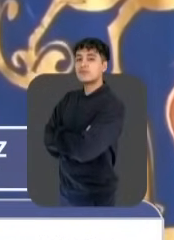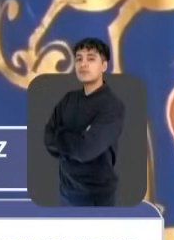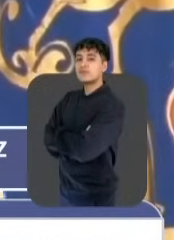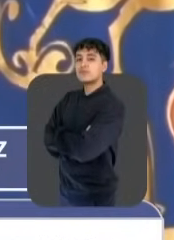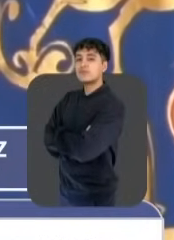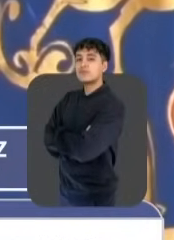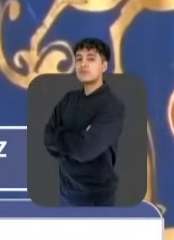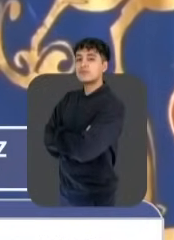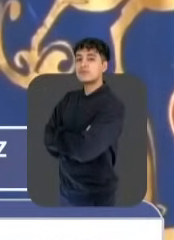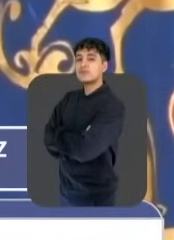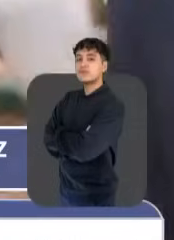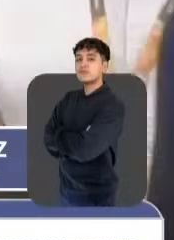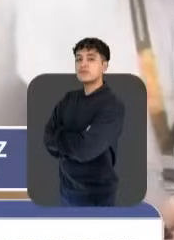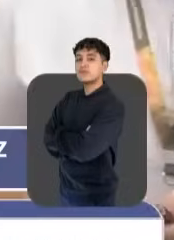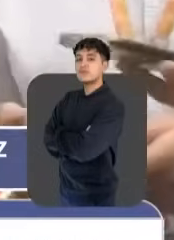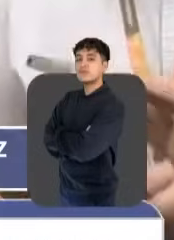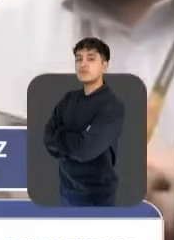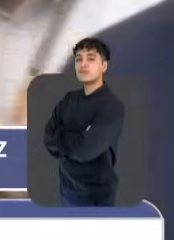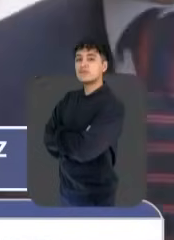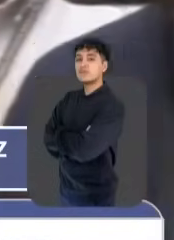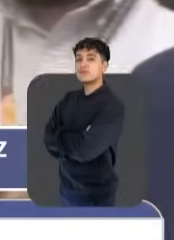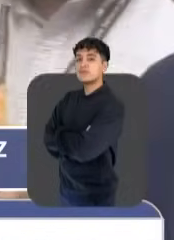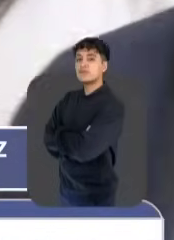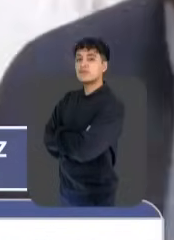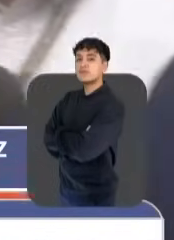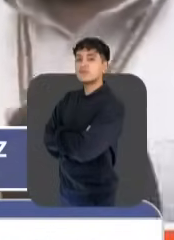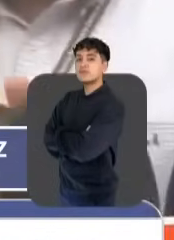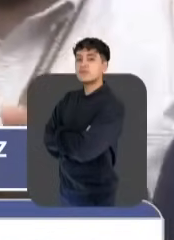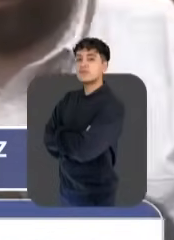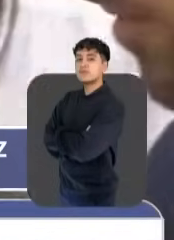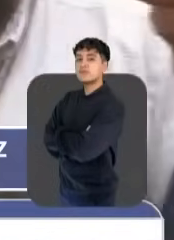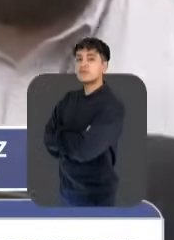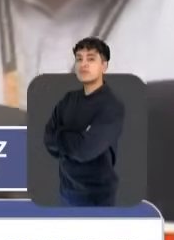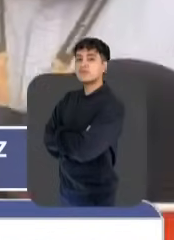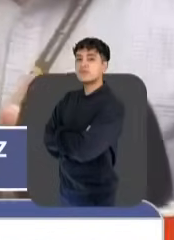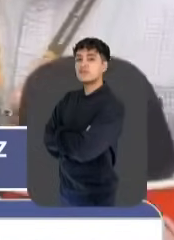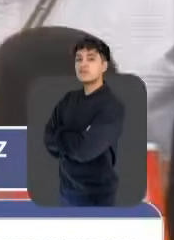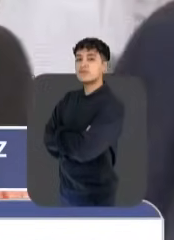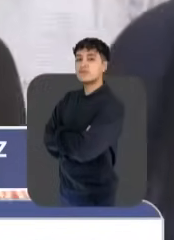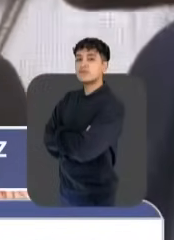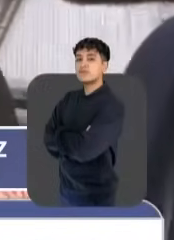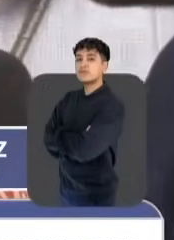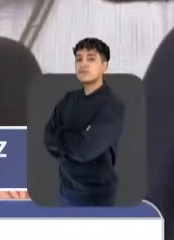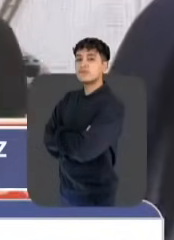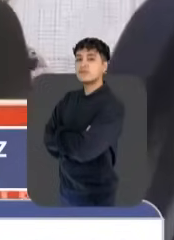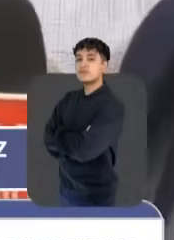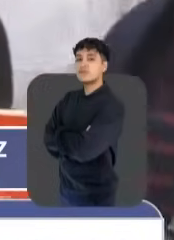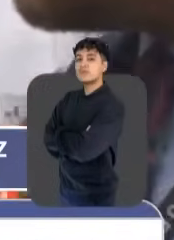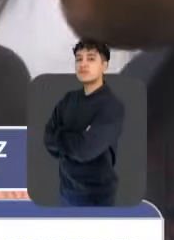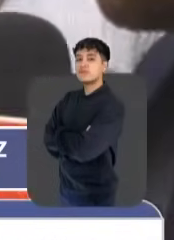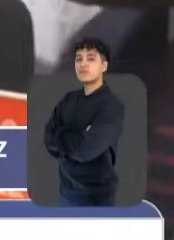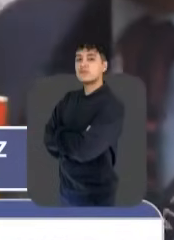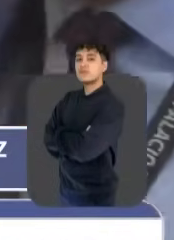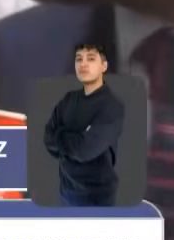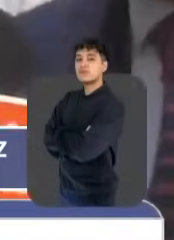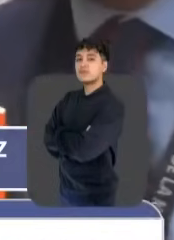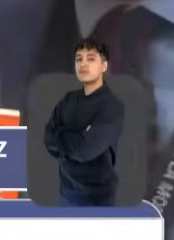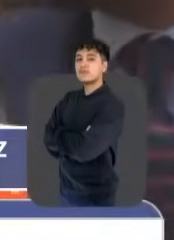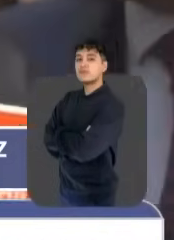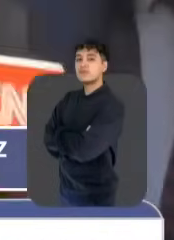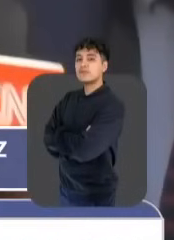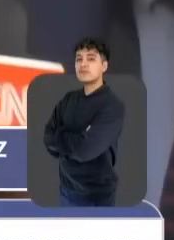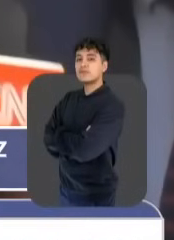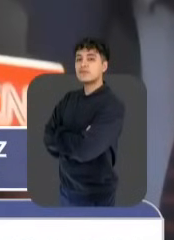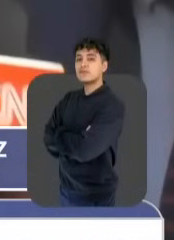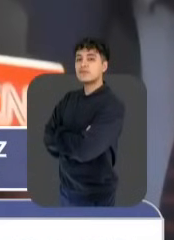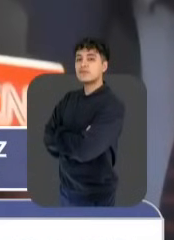discusión técnica de proyectos de seguridad, siendo fundamental para reactivar el debate de la Ley de Inteligencia. Al respecto se refirió el